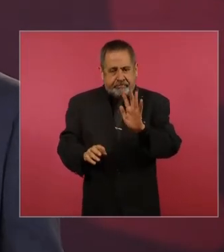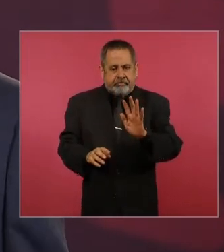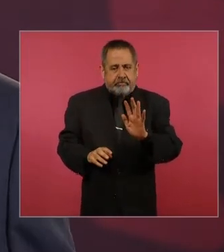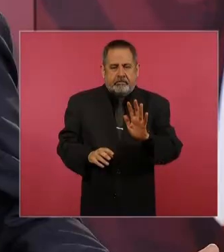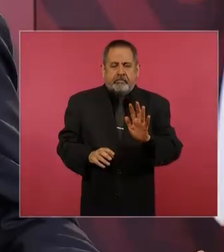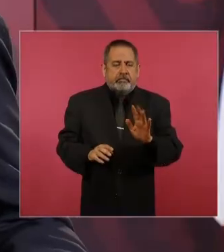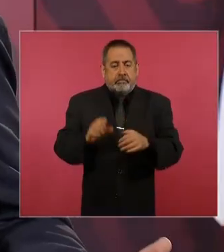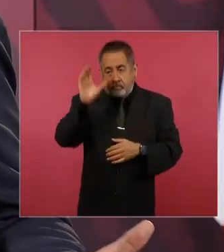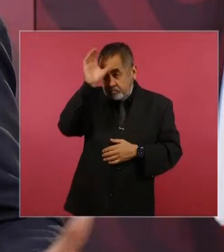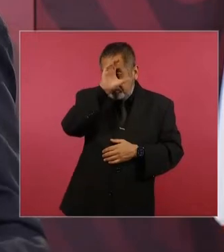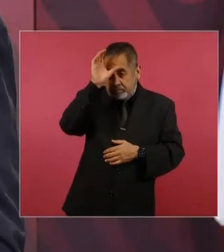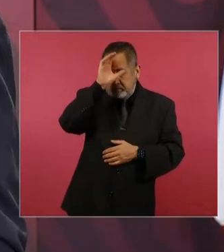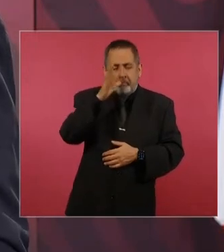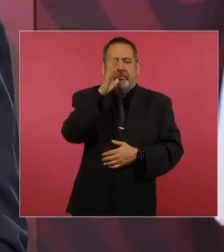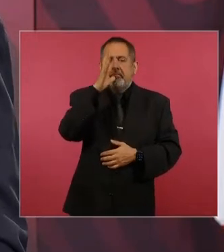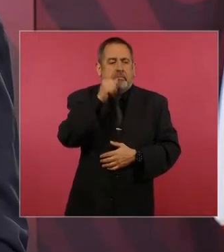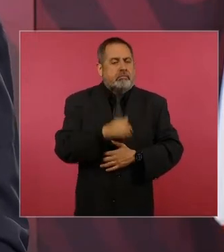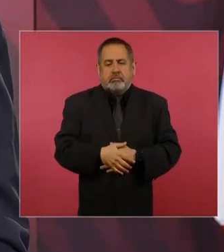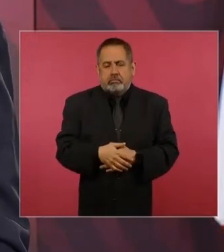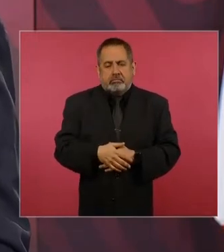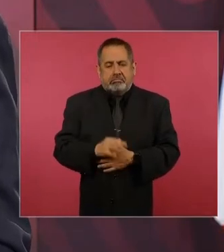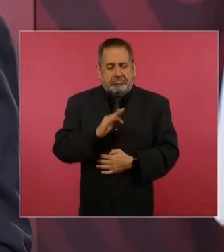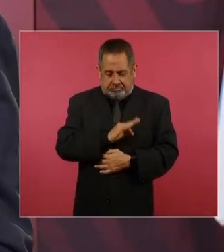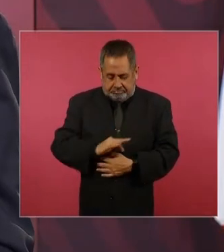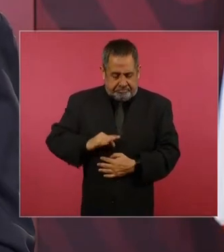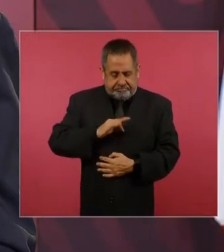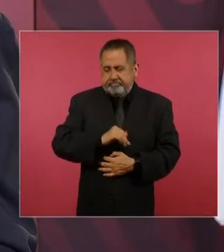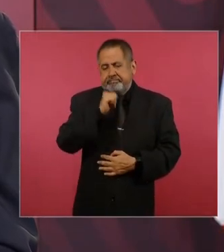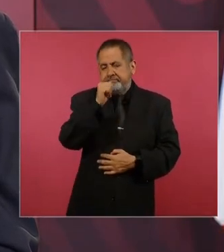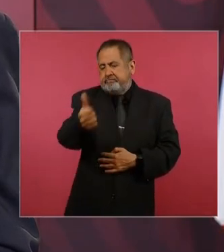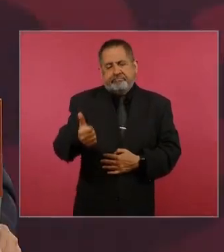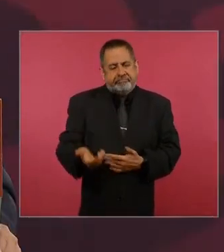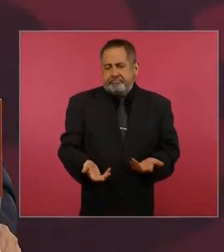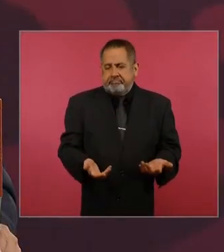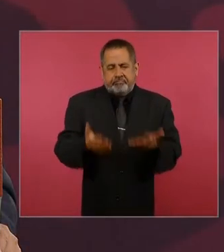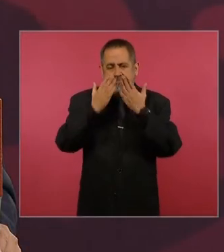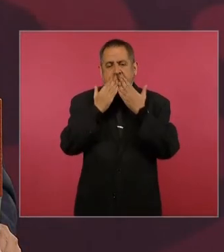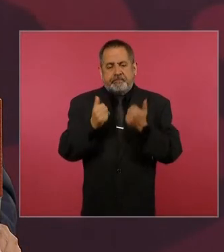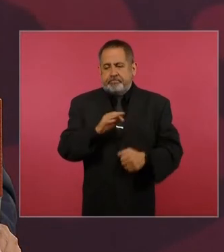pues no puede ser feliz,